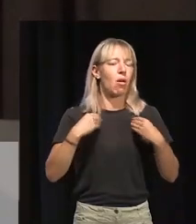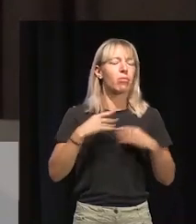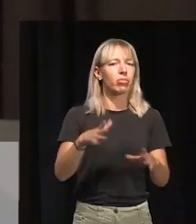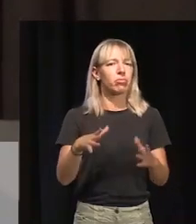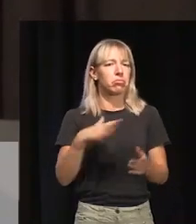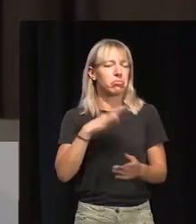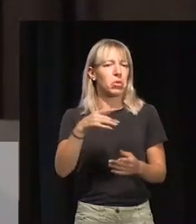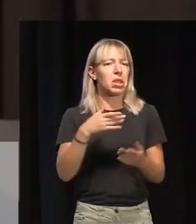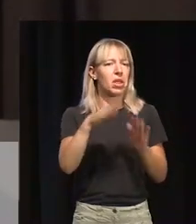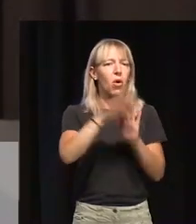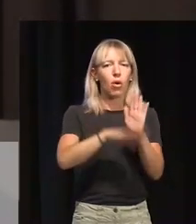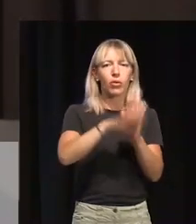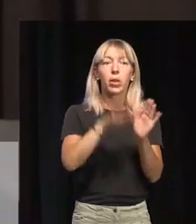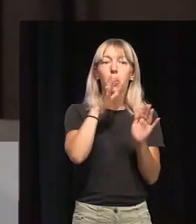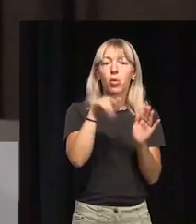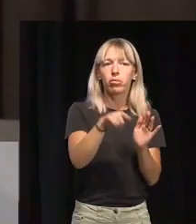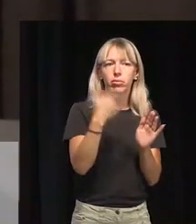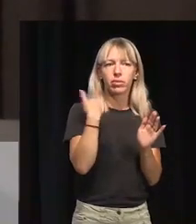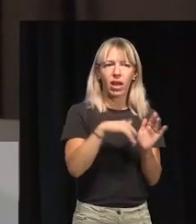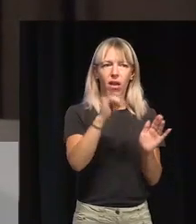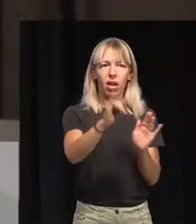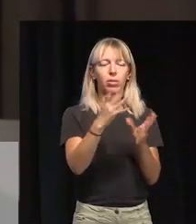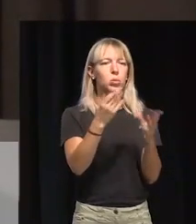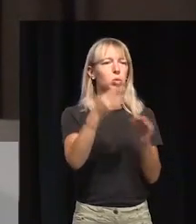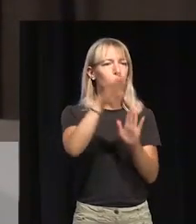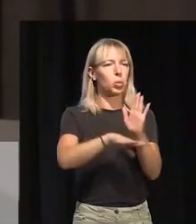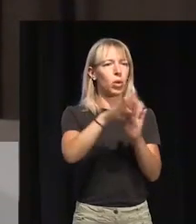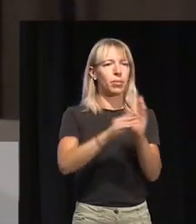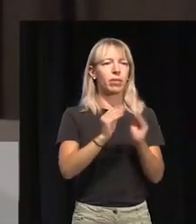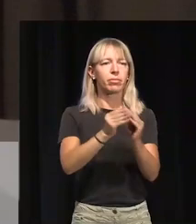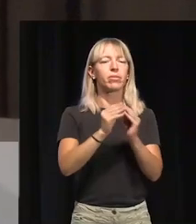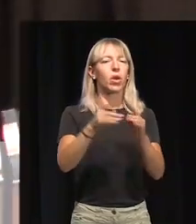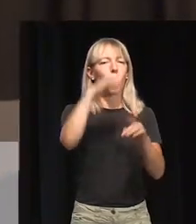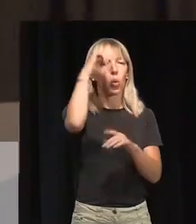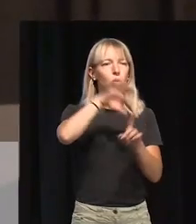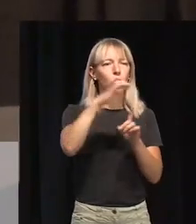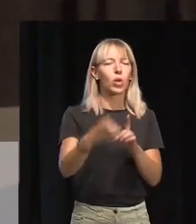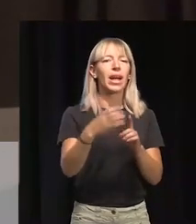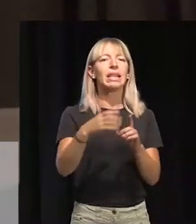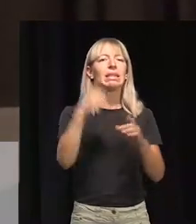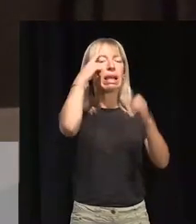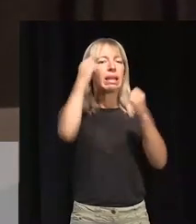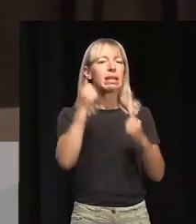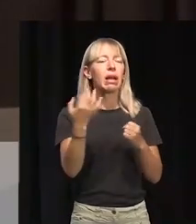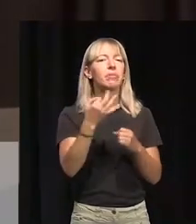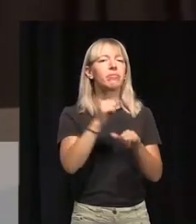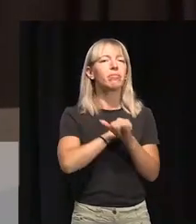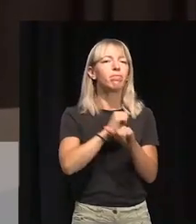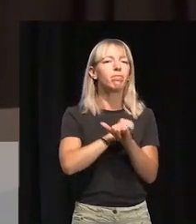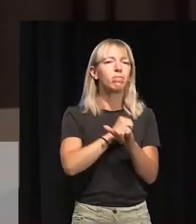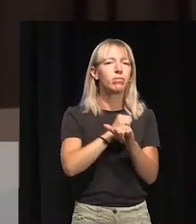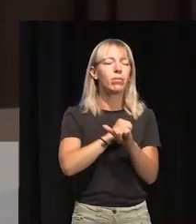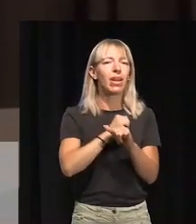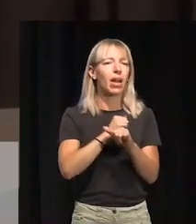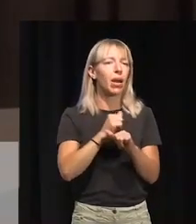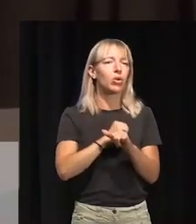oferta, porque estaba ya y había muchos programadores culturales y muchas entidades que estaban esperando que, con los